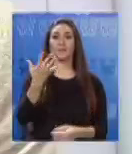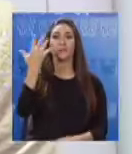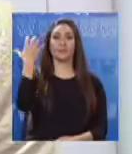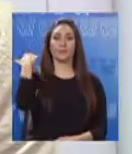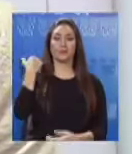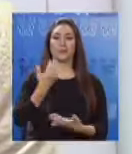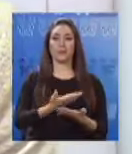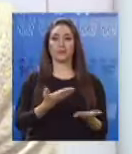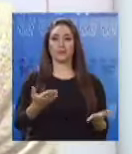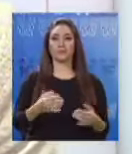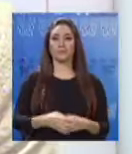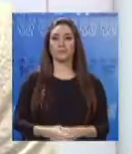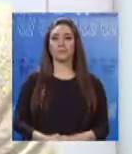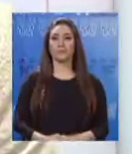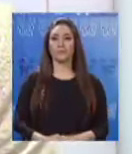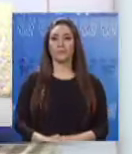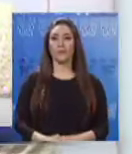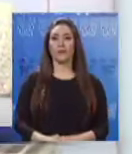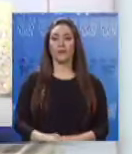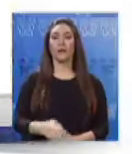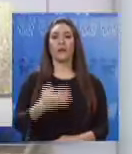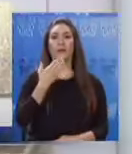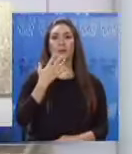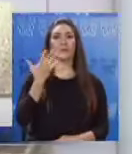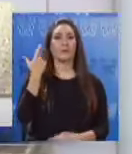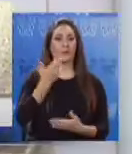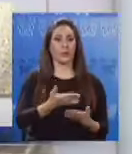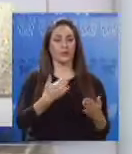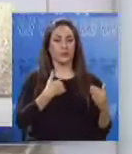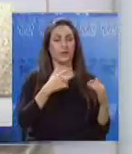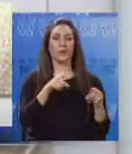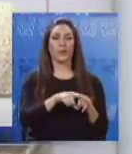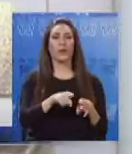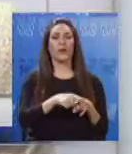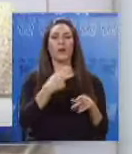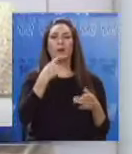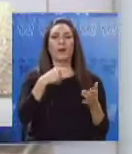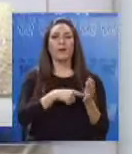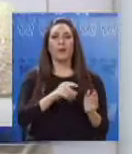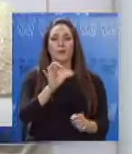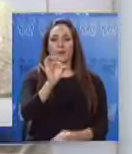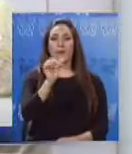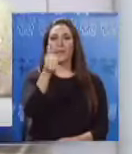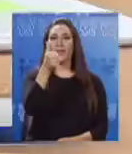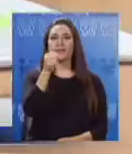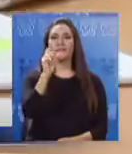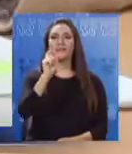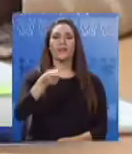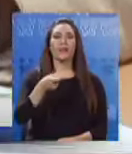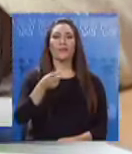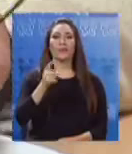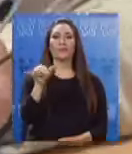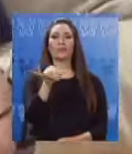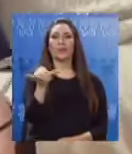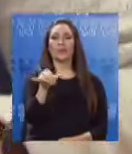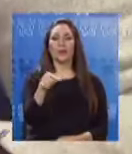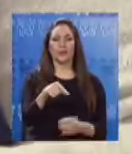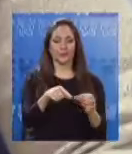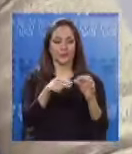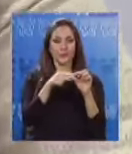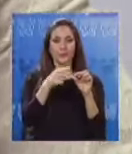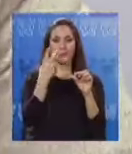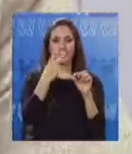hay cosas de la época de la República. Hemos encontrado, por ejemplo, una moneda de 10 centavos de Sucre. Aseguran que se ha entregado un informe